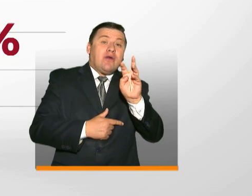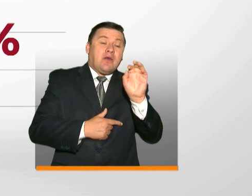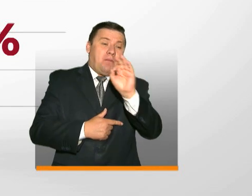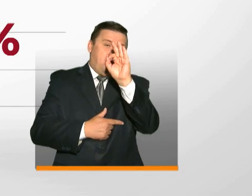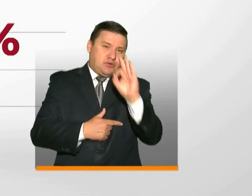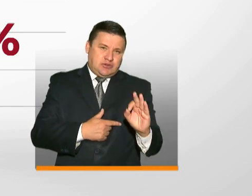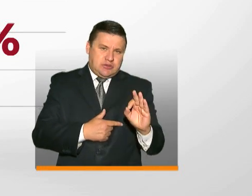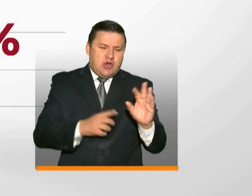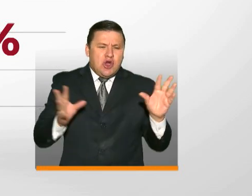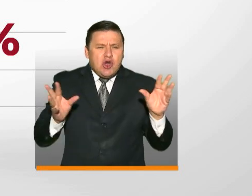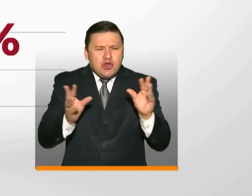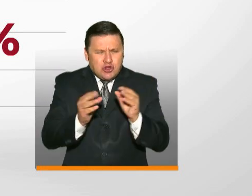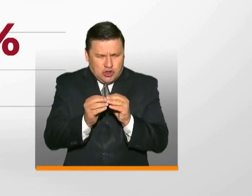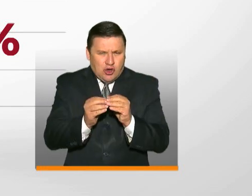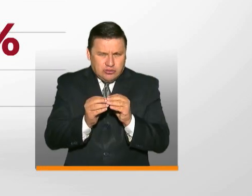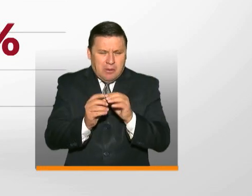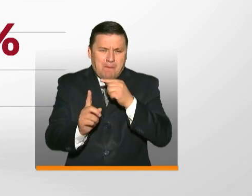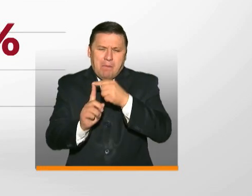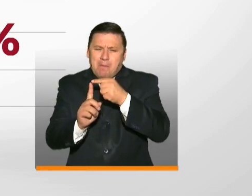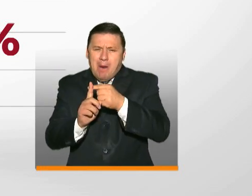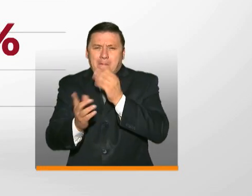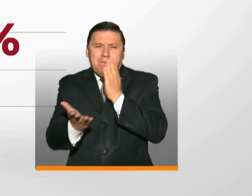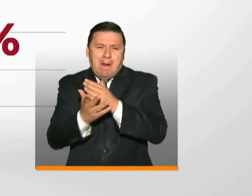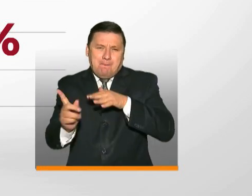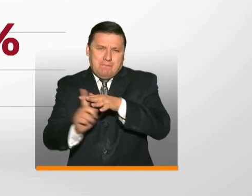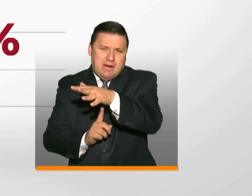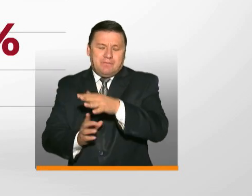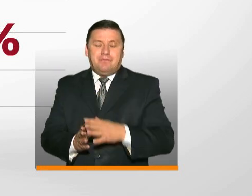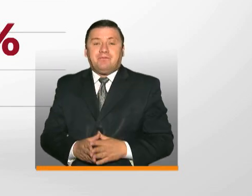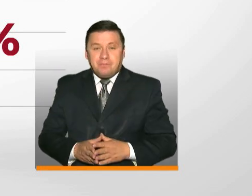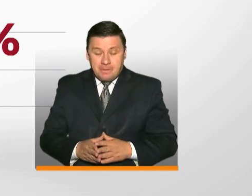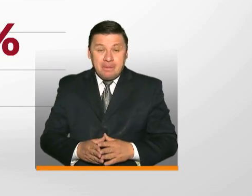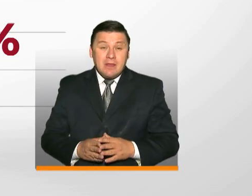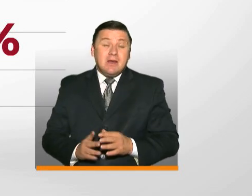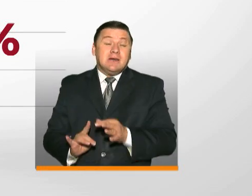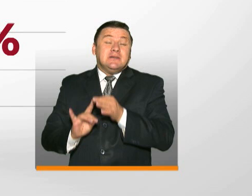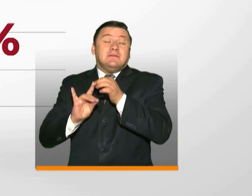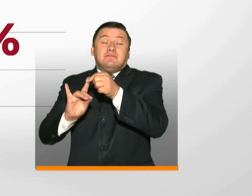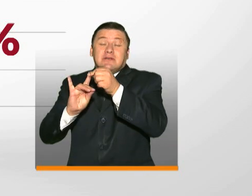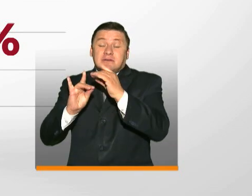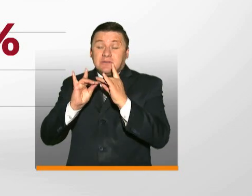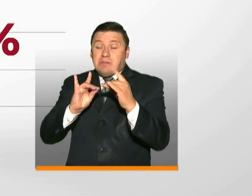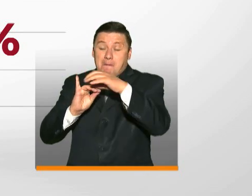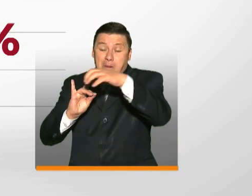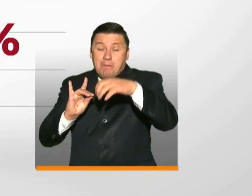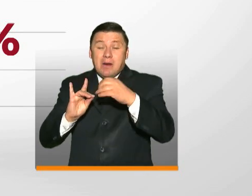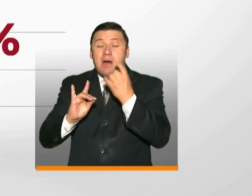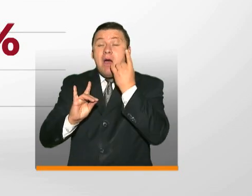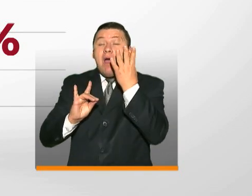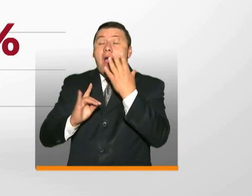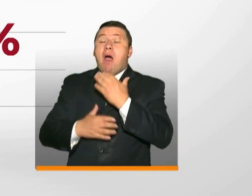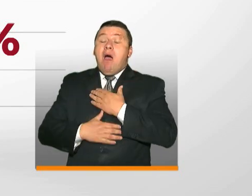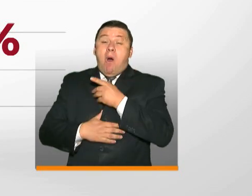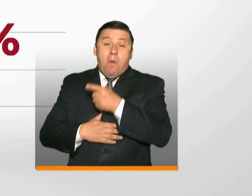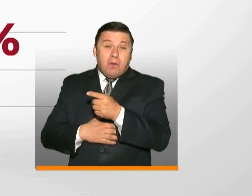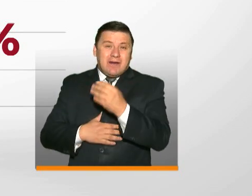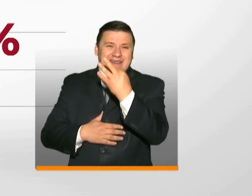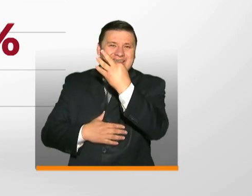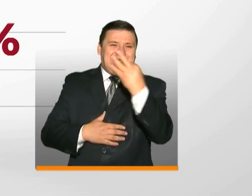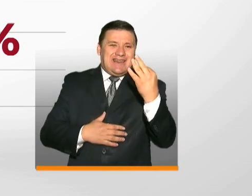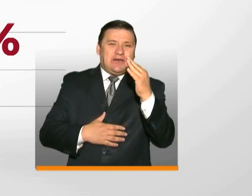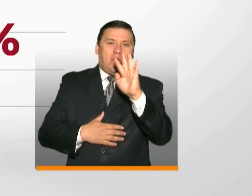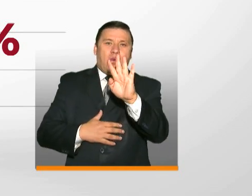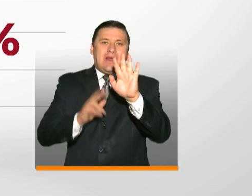4.98% del total de los casos positivos registrados. Y en unidad de cuidado intensivo tenemos